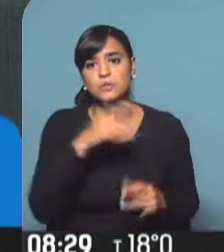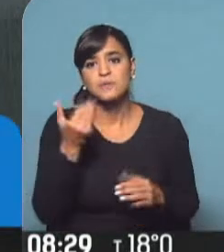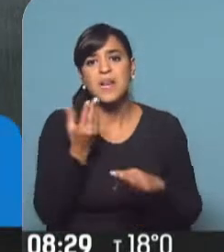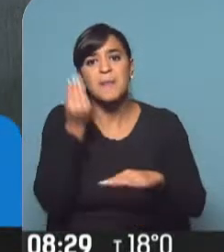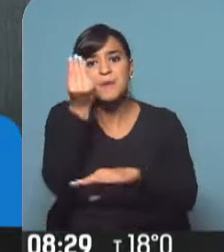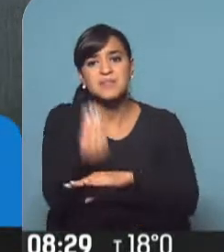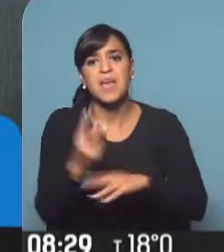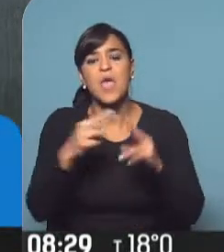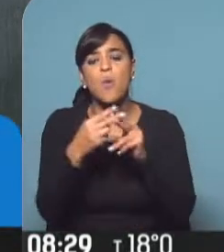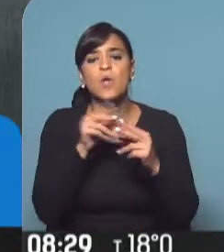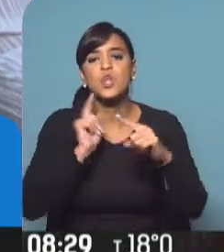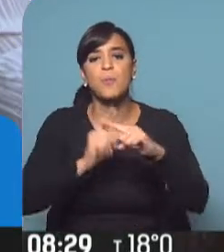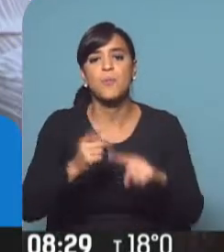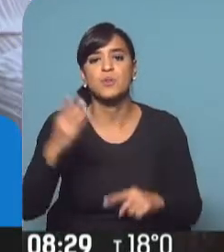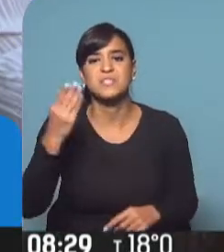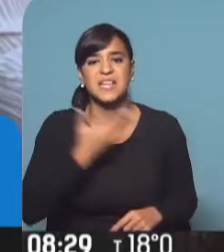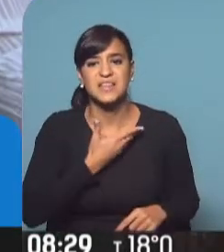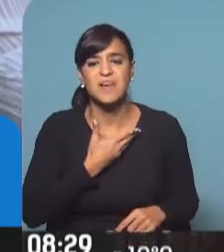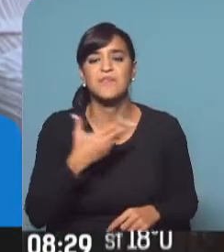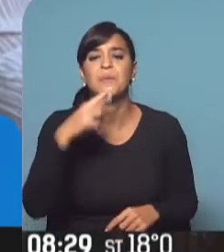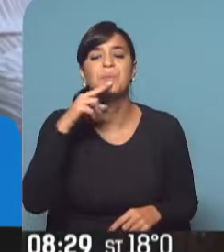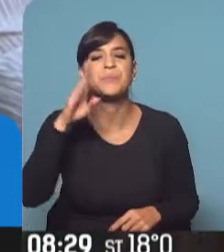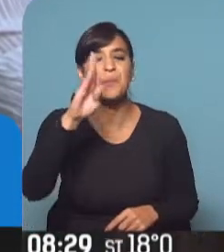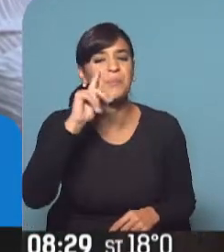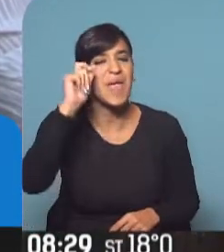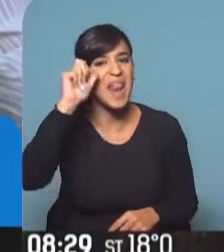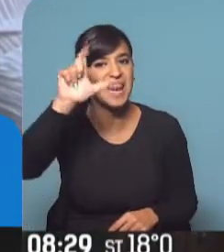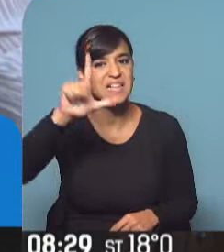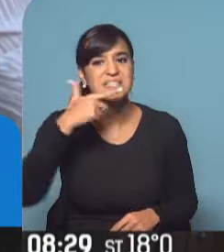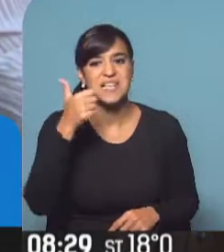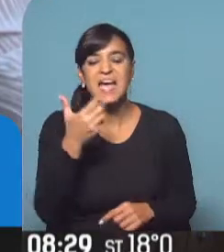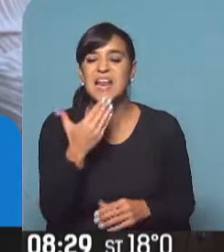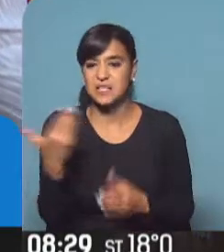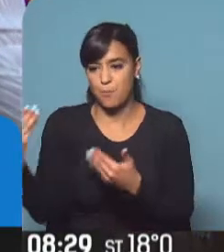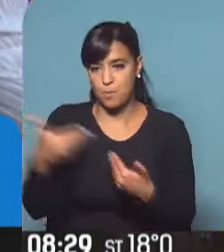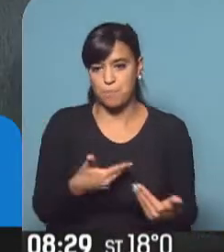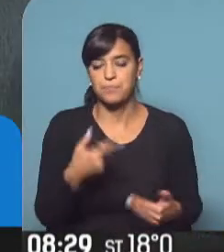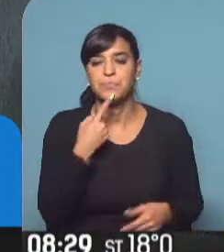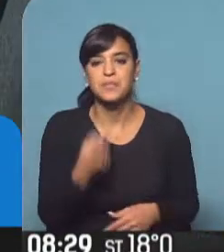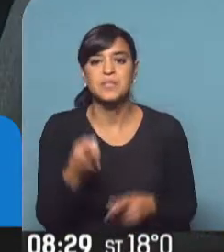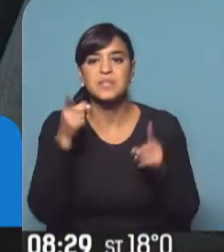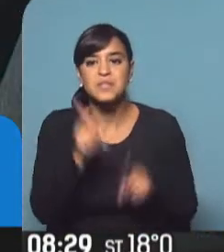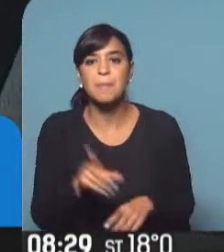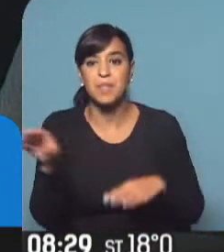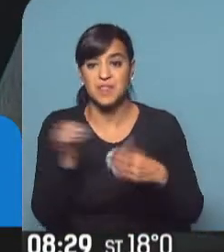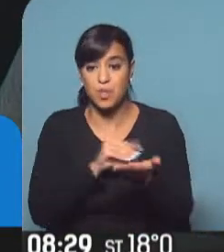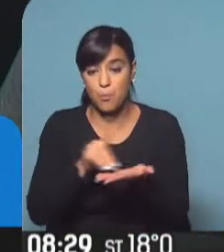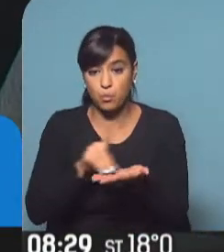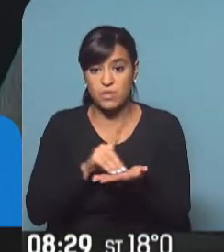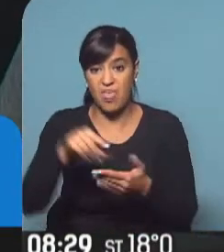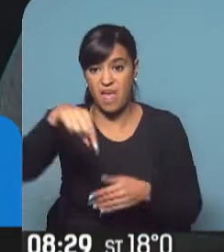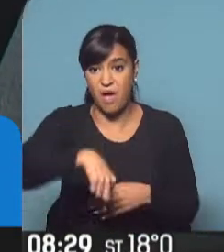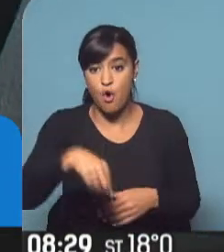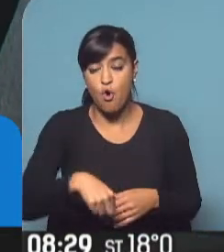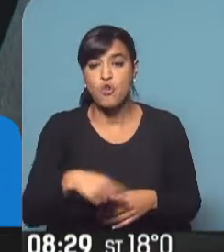representante de encuentro por santa fe maría eugenia bielsa muy buenos días a las empresas para la invitación y además está silvina frana actual diputada nacional y precandidata